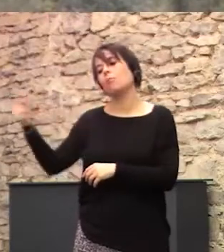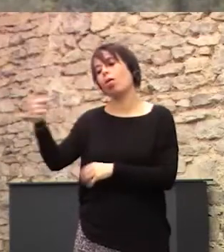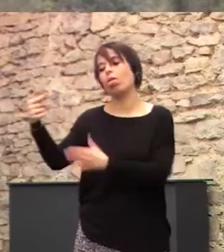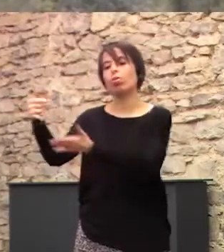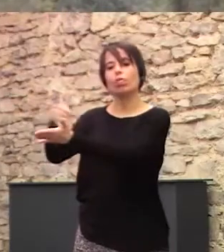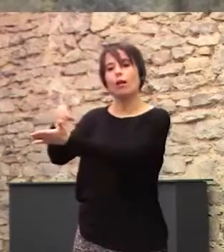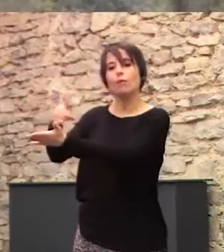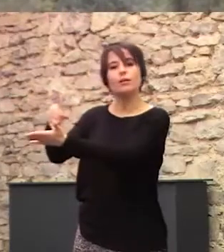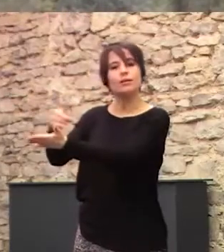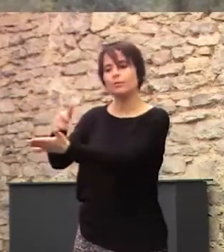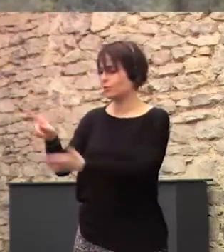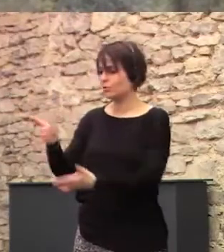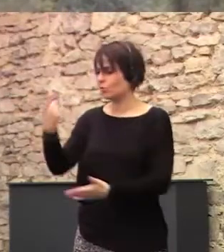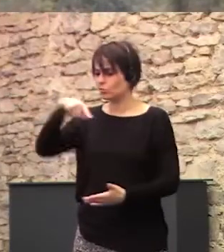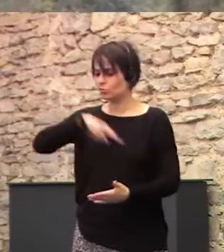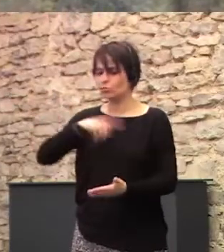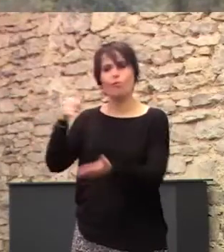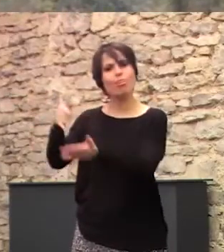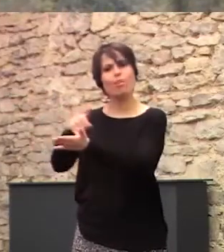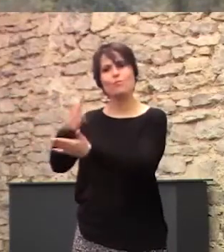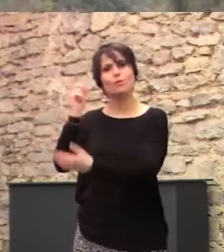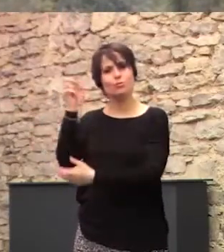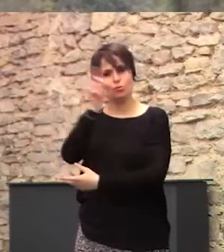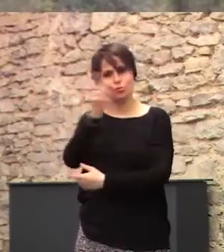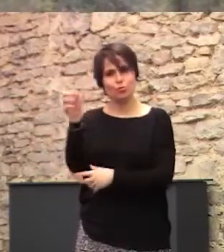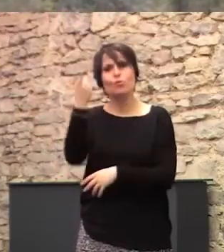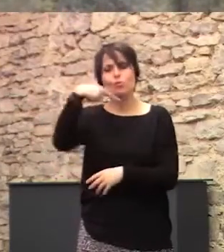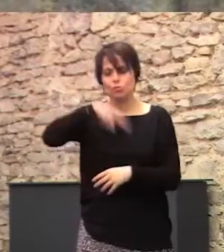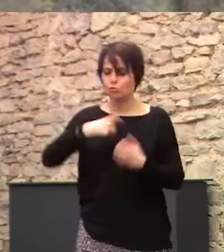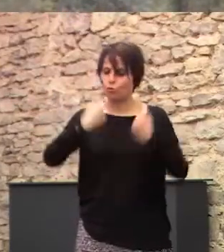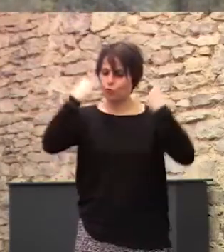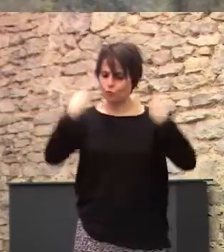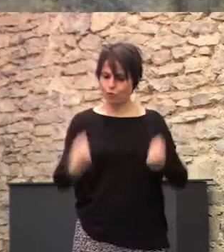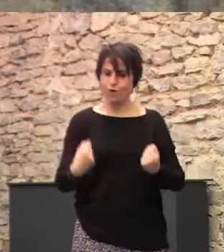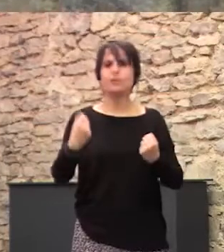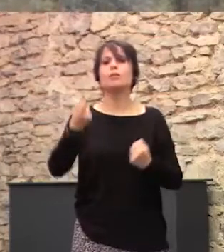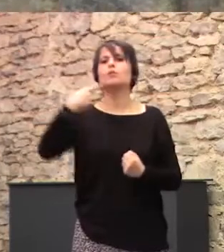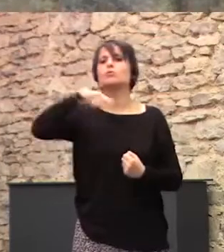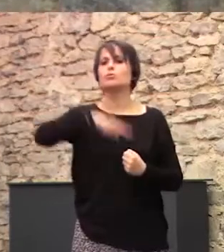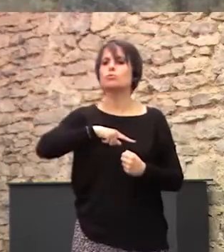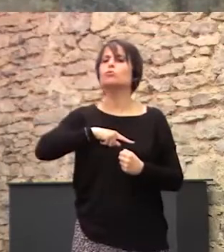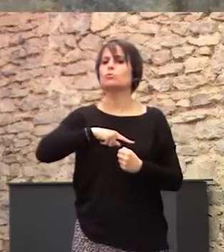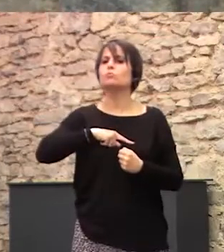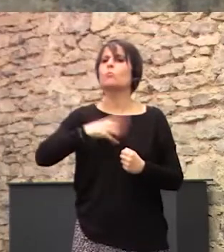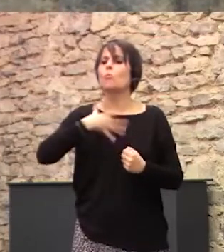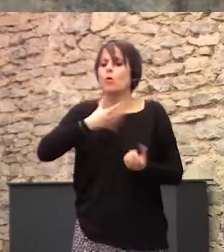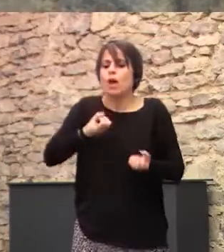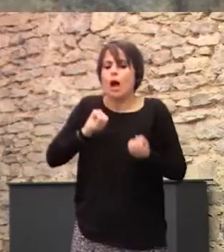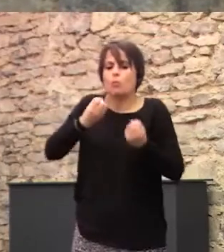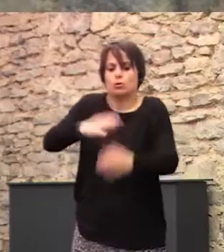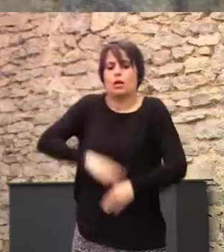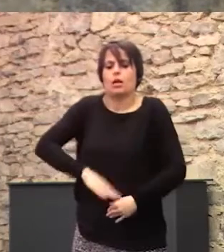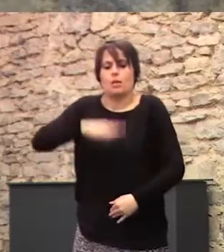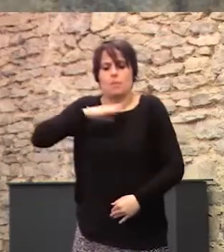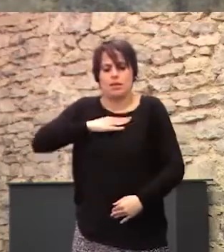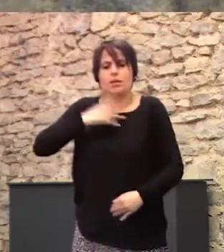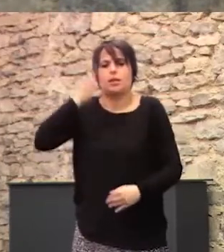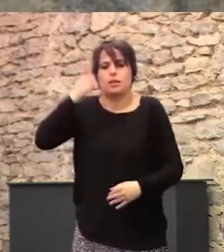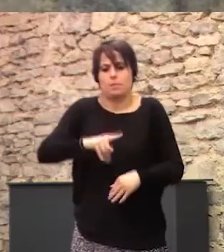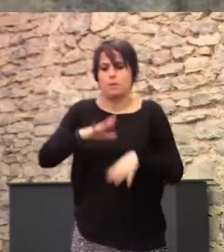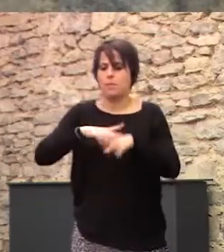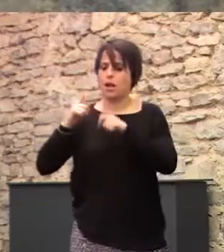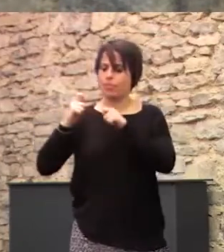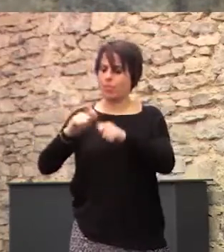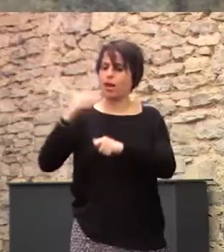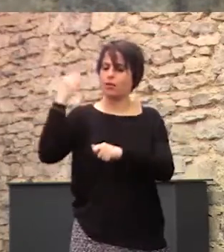vulnerabilidad. No somos solo esto, tenemos fortalezas, tenemos capacidad para aportar y para rejuvenecer, para